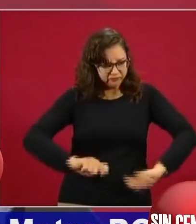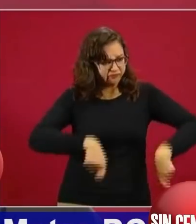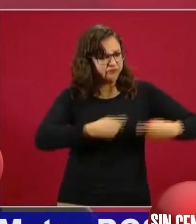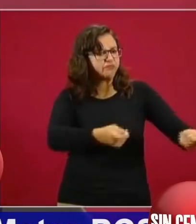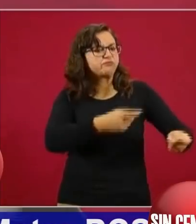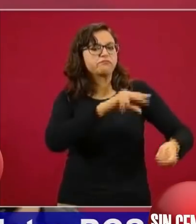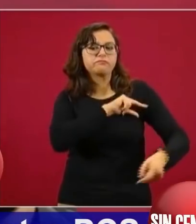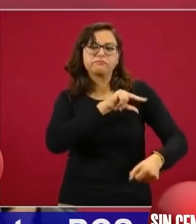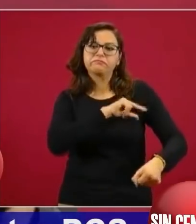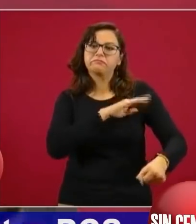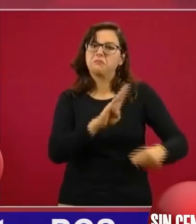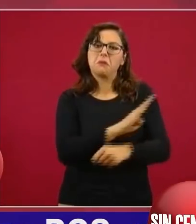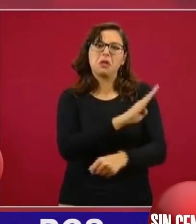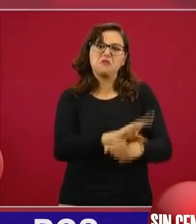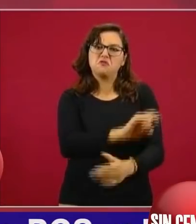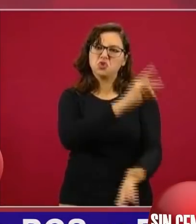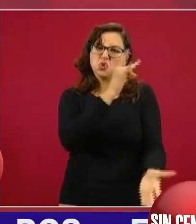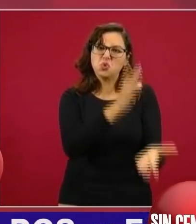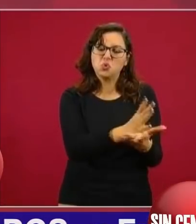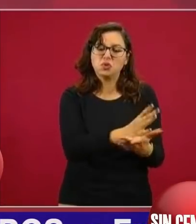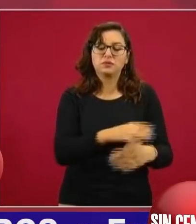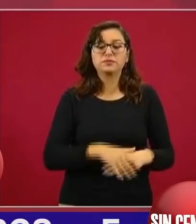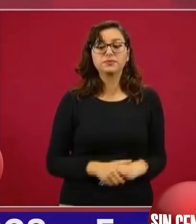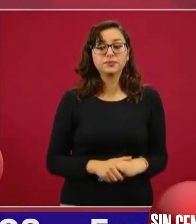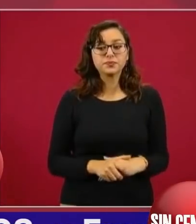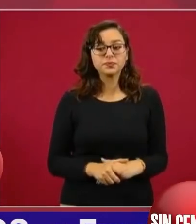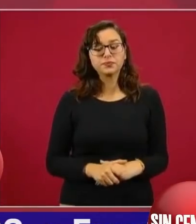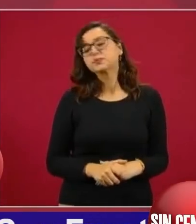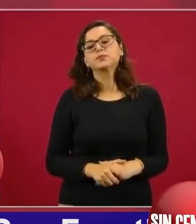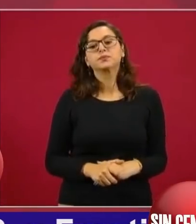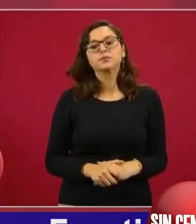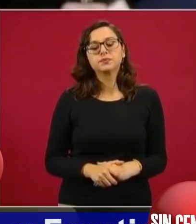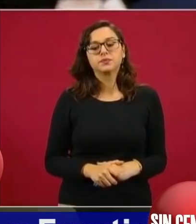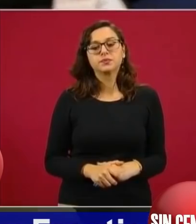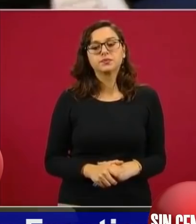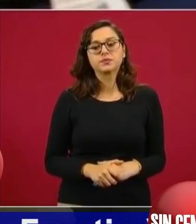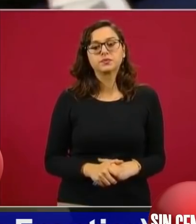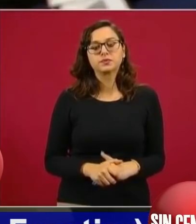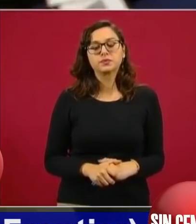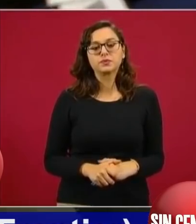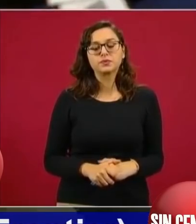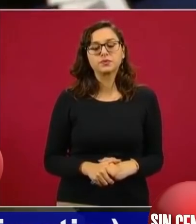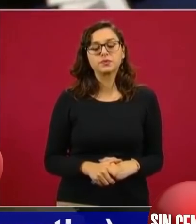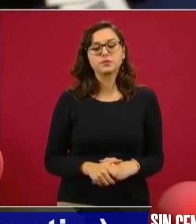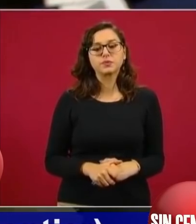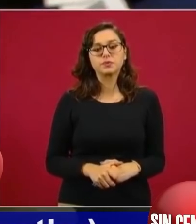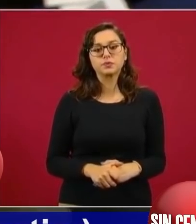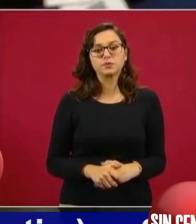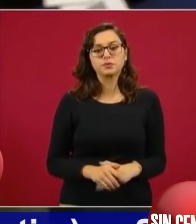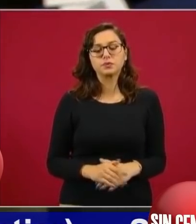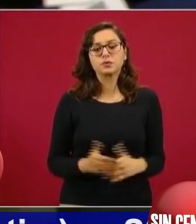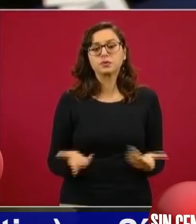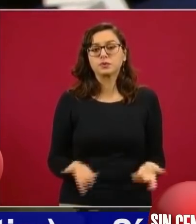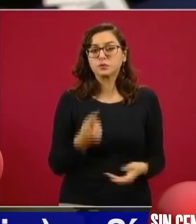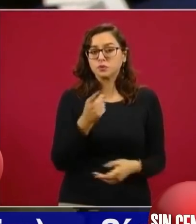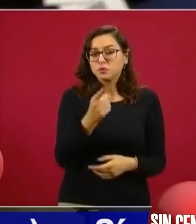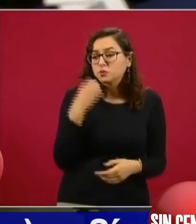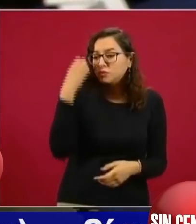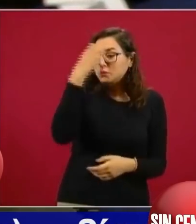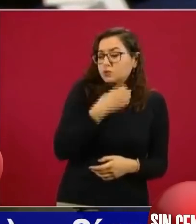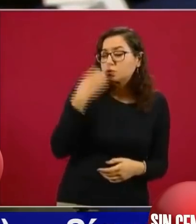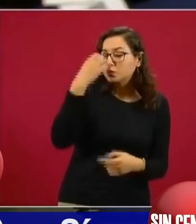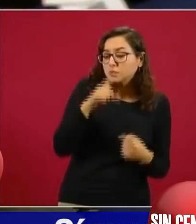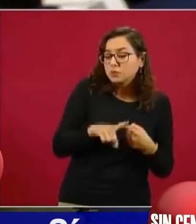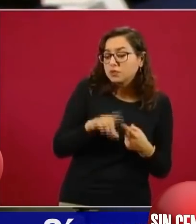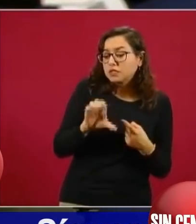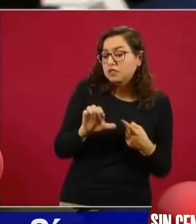de particulares. Entonces, evaluaría, digamos, cómo va la CFE Pemex